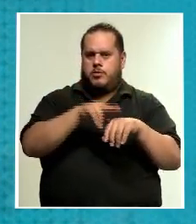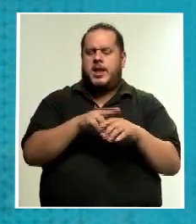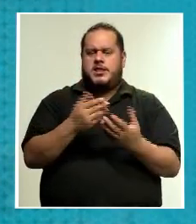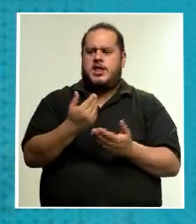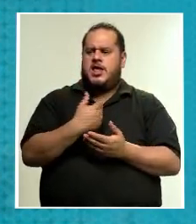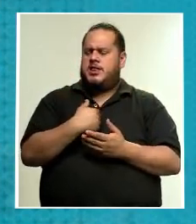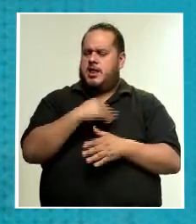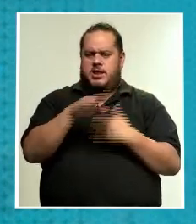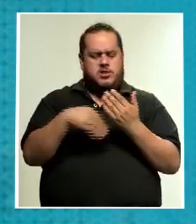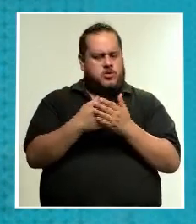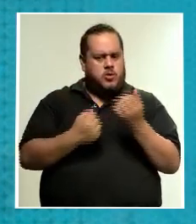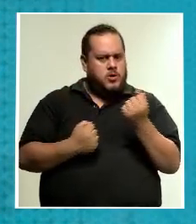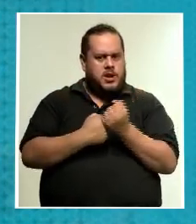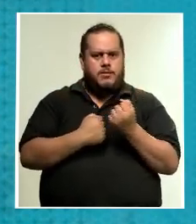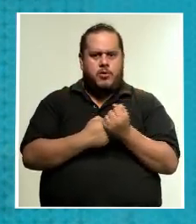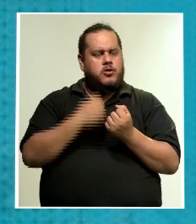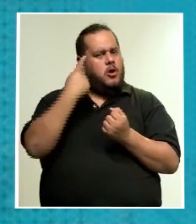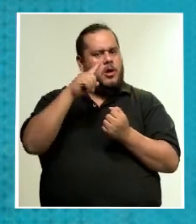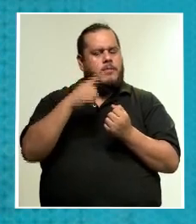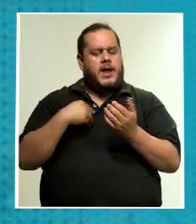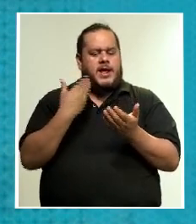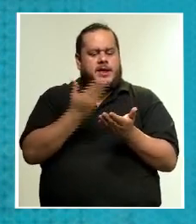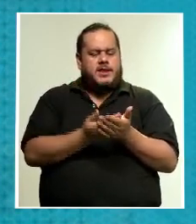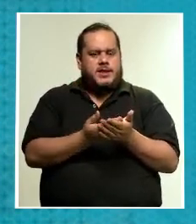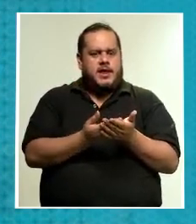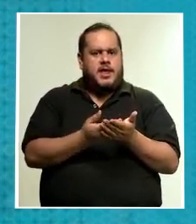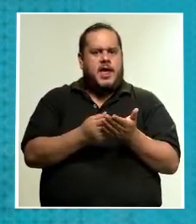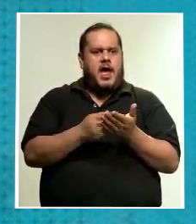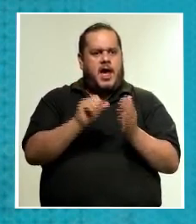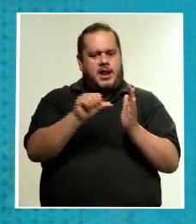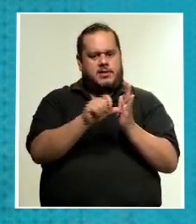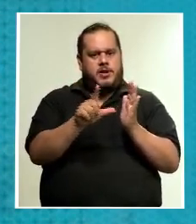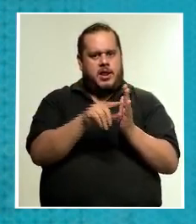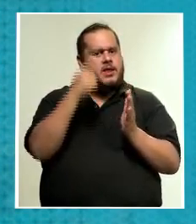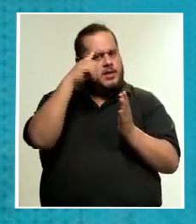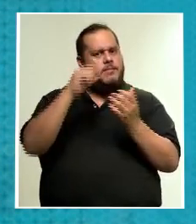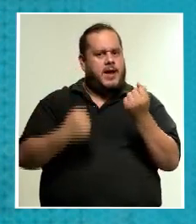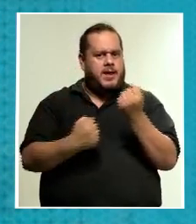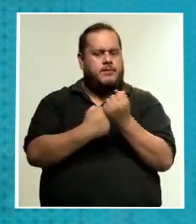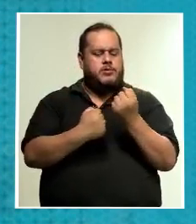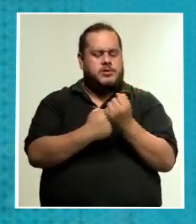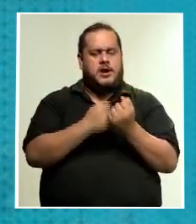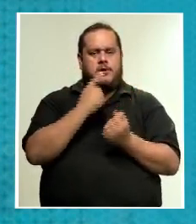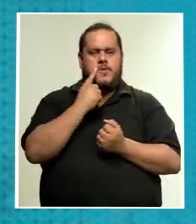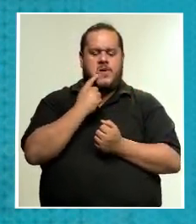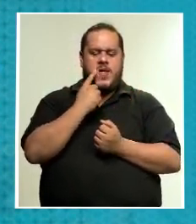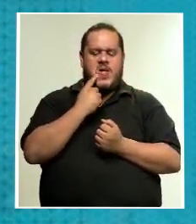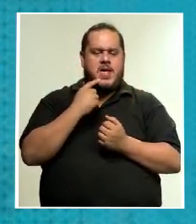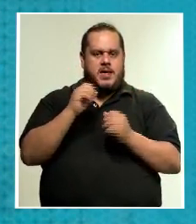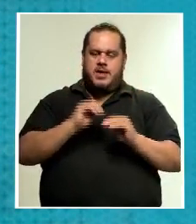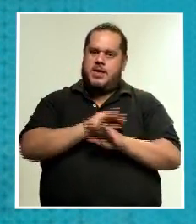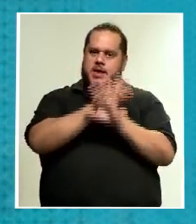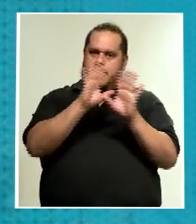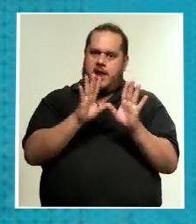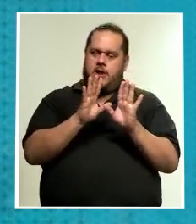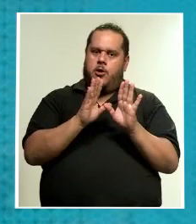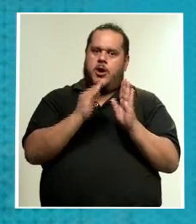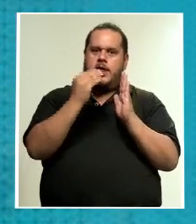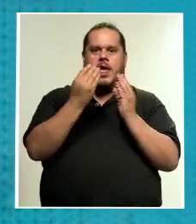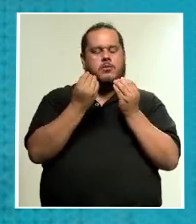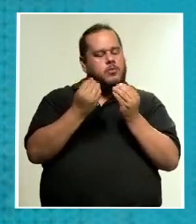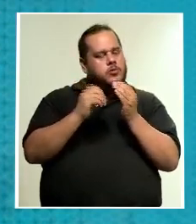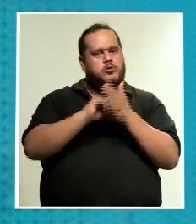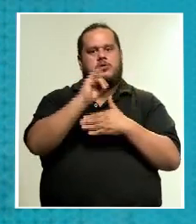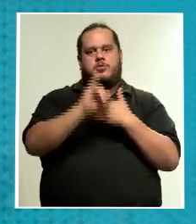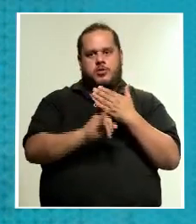el apoyo decidido no solamente para dejarlo llegar al plenario, sino para apoyarlo. Por supuesto que es parte de una lista de